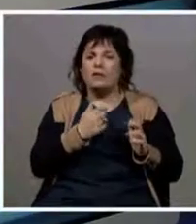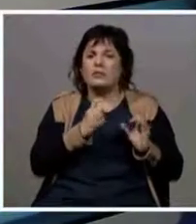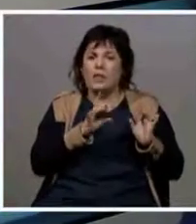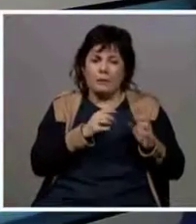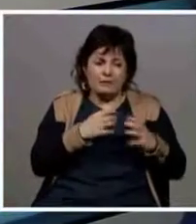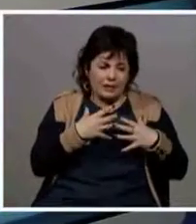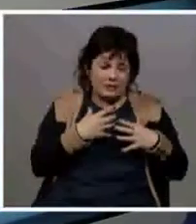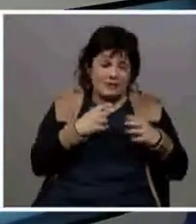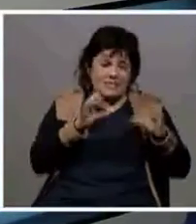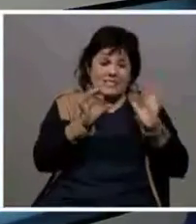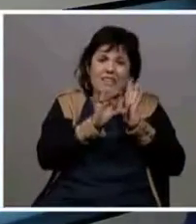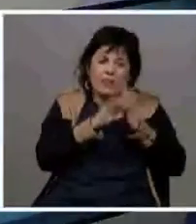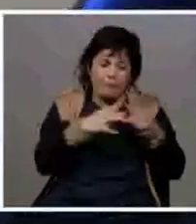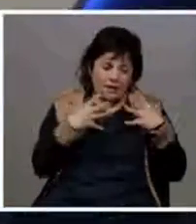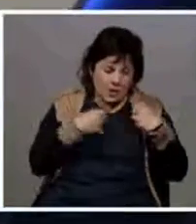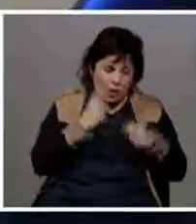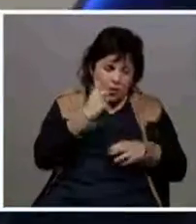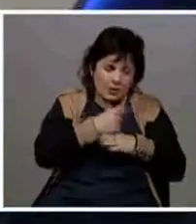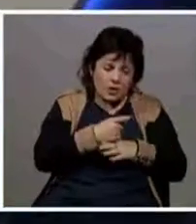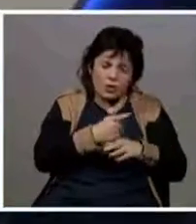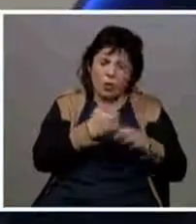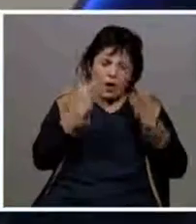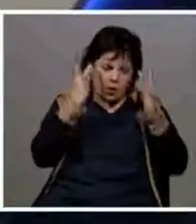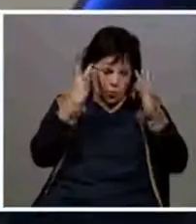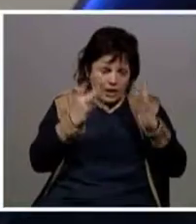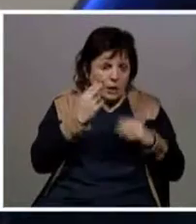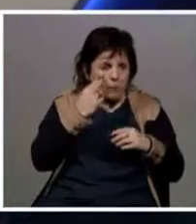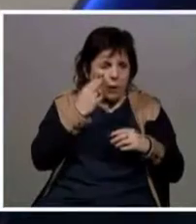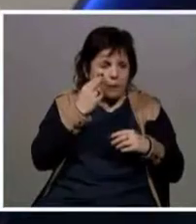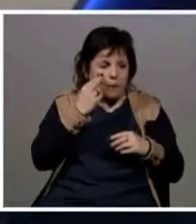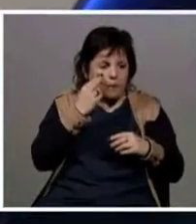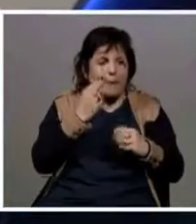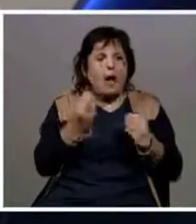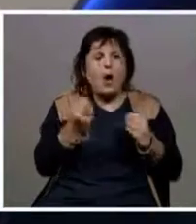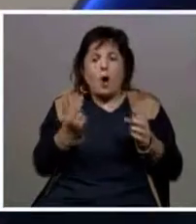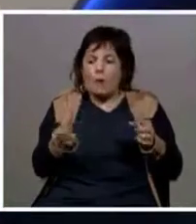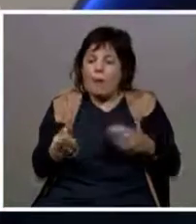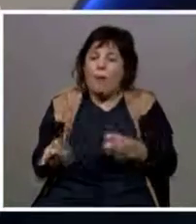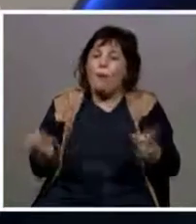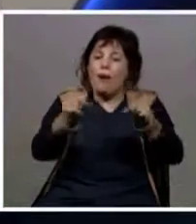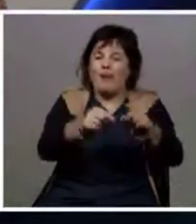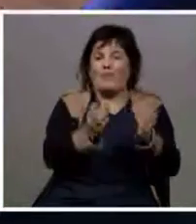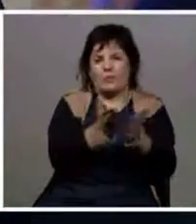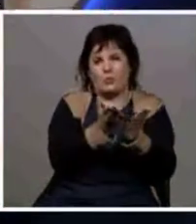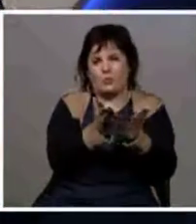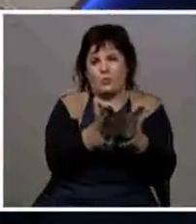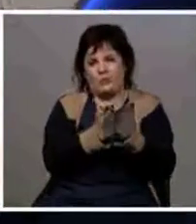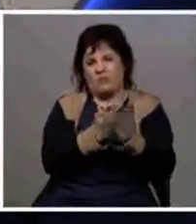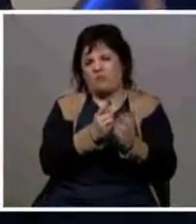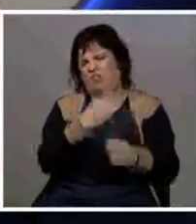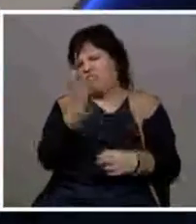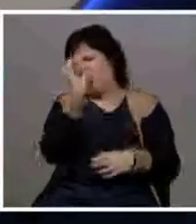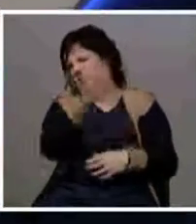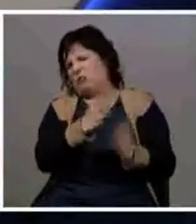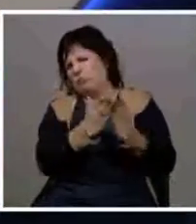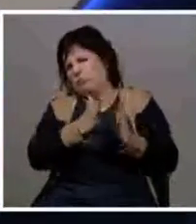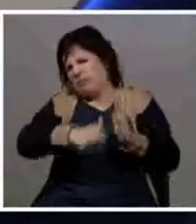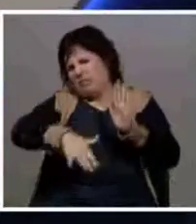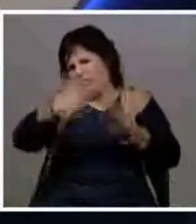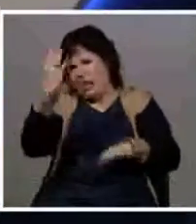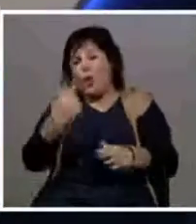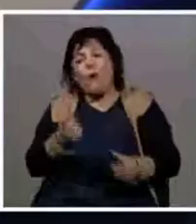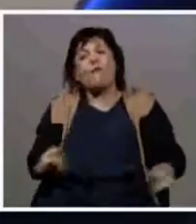de salud evidentemente el sistema educativo tiene otro problema que es vincular las adolescentes y a los adolescentes que se van del sistema para que